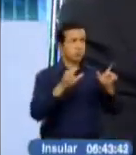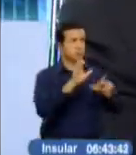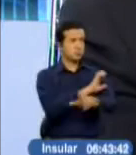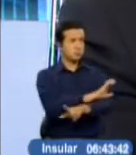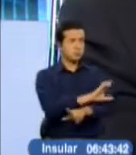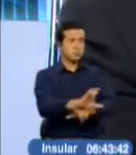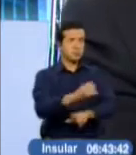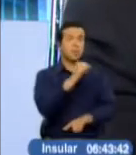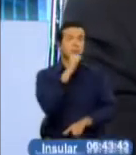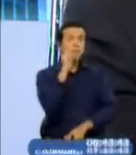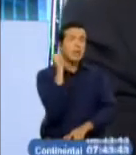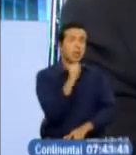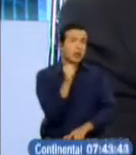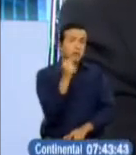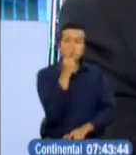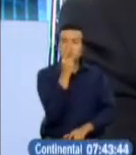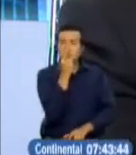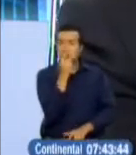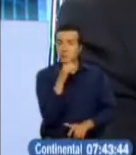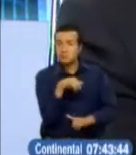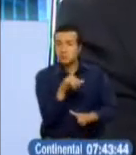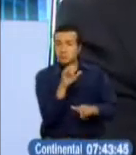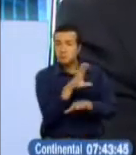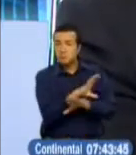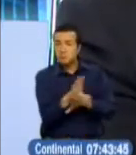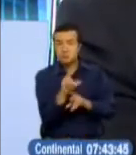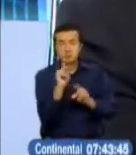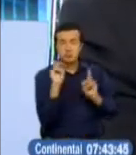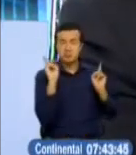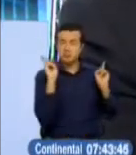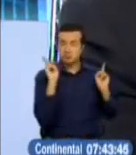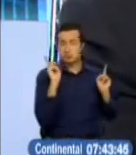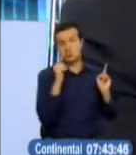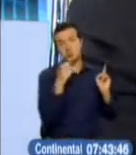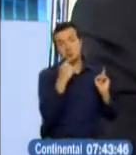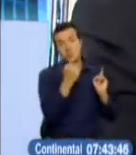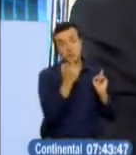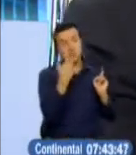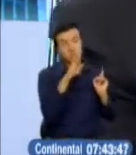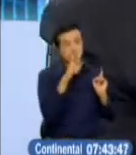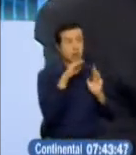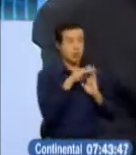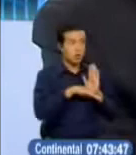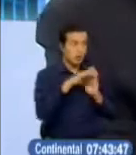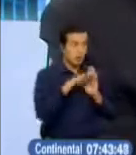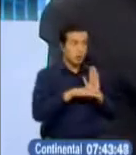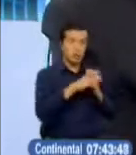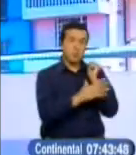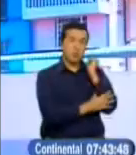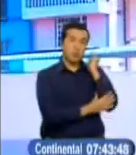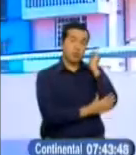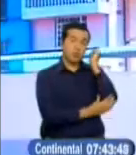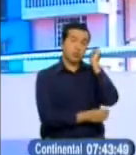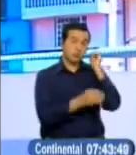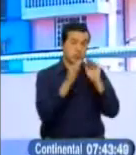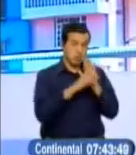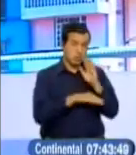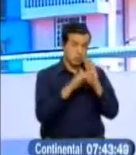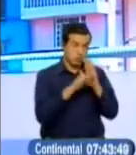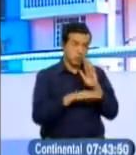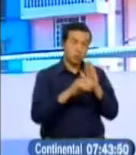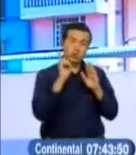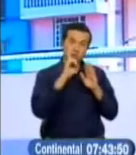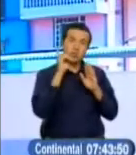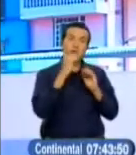está envejeciendo porque no le interesa seguir el oro rural porque por más que digamos que estamos disminuyendo la pobreza el tema no es de disminuir la pobreza